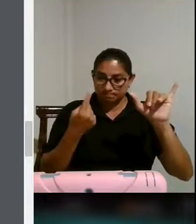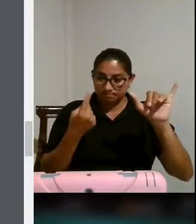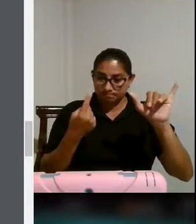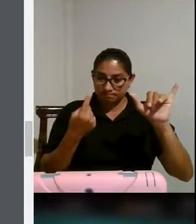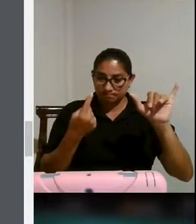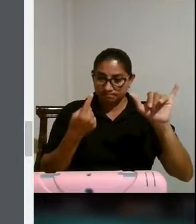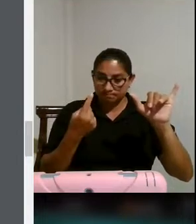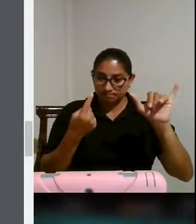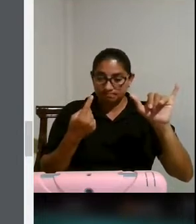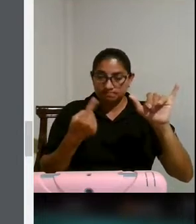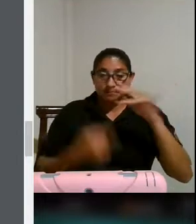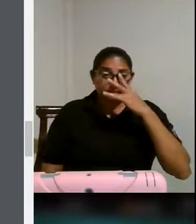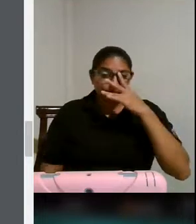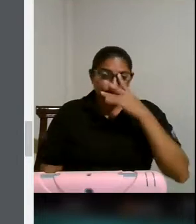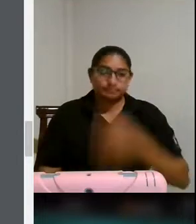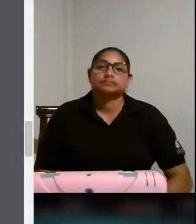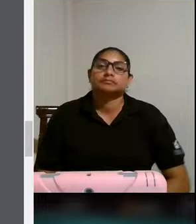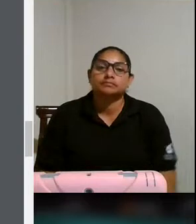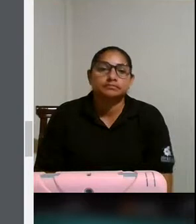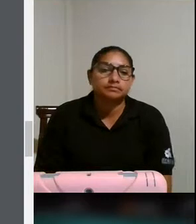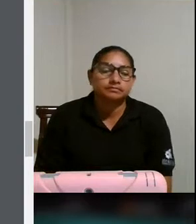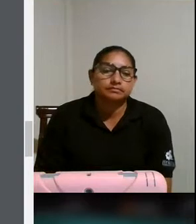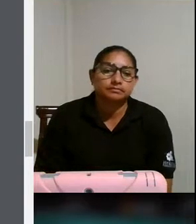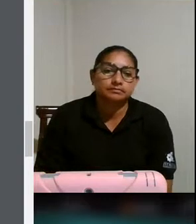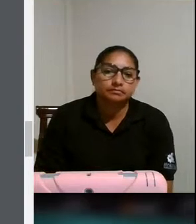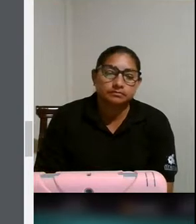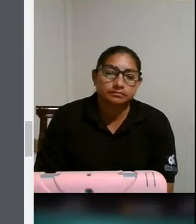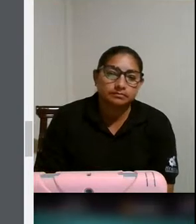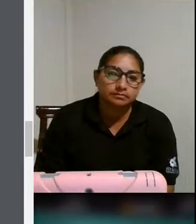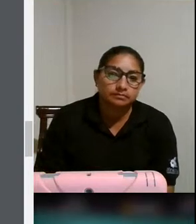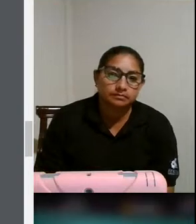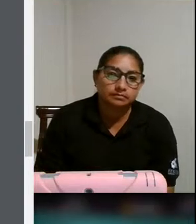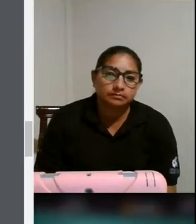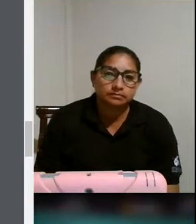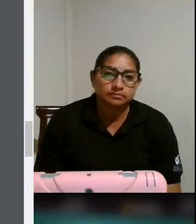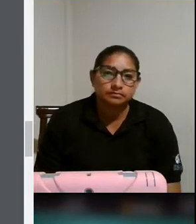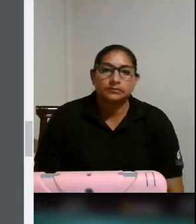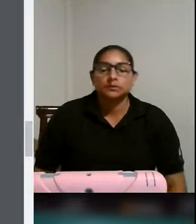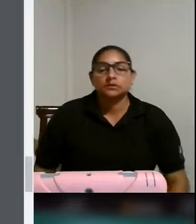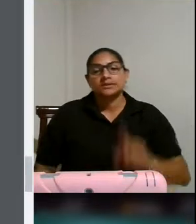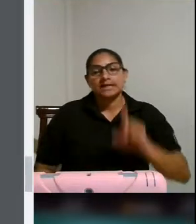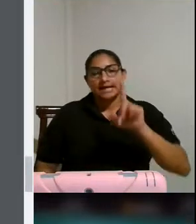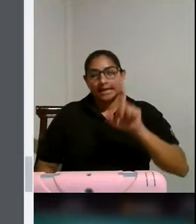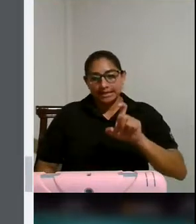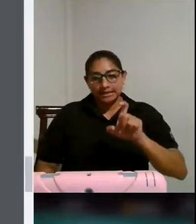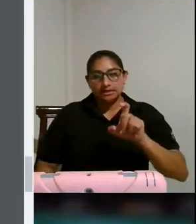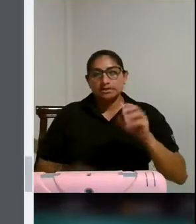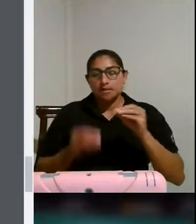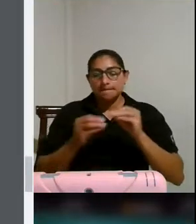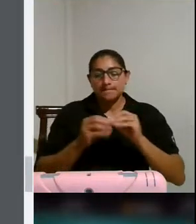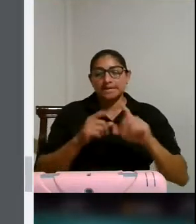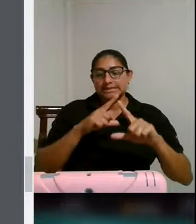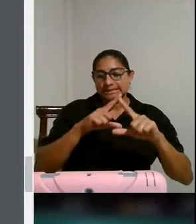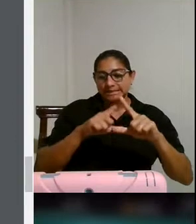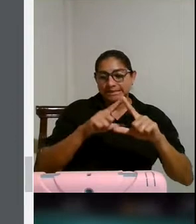queda esta fórmula notable? X más delta X a la 2. De esta forma.